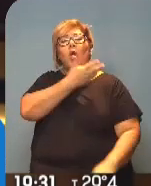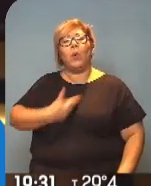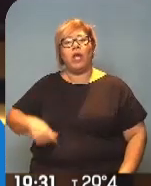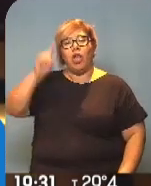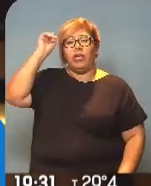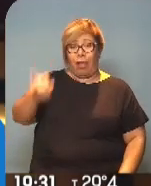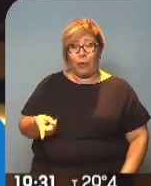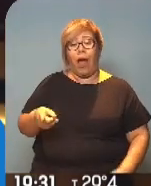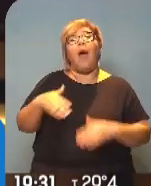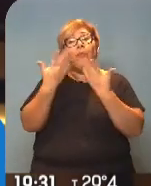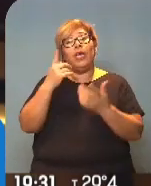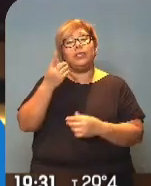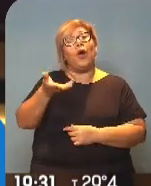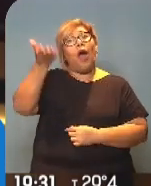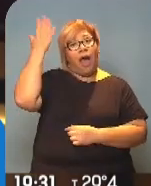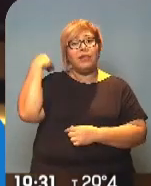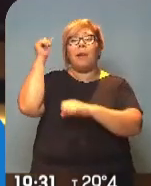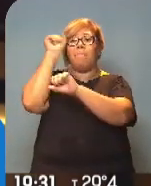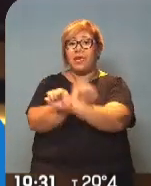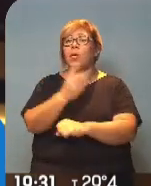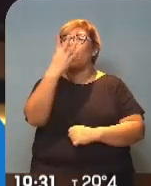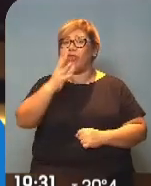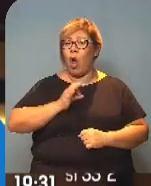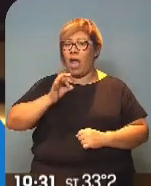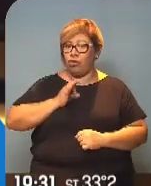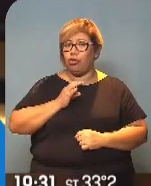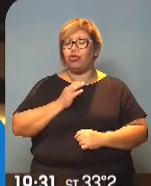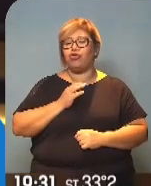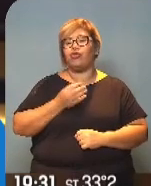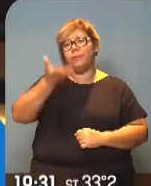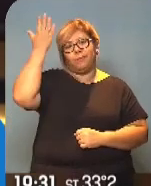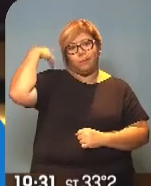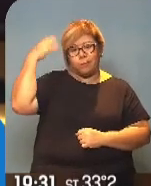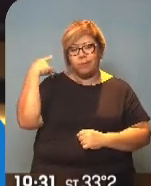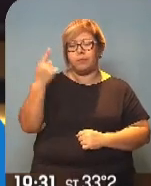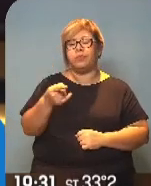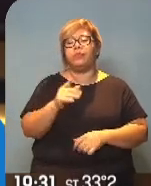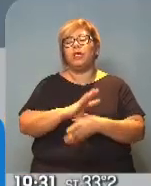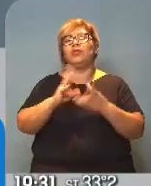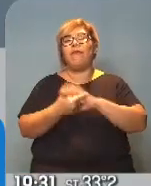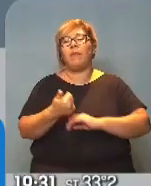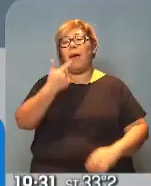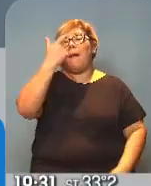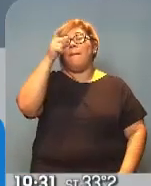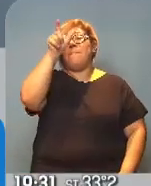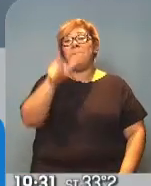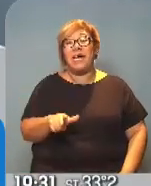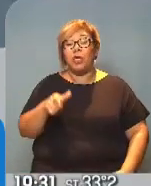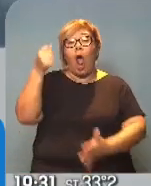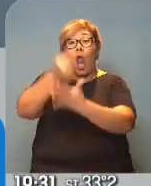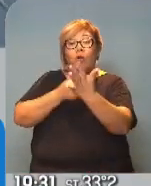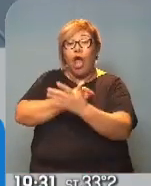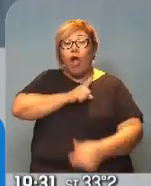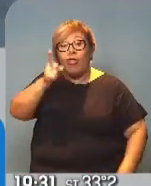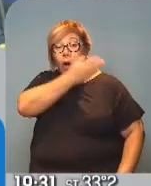años de detención, ya que se decidió que había que amedrentar a los defensores de derechos humanos. El primero que diera la oportunidad había que detenerlo. Yo fui el